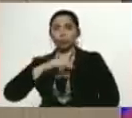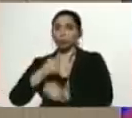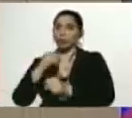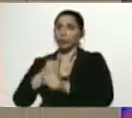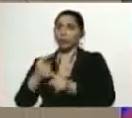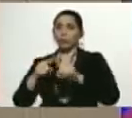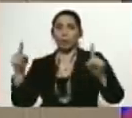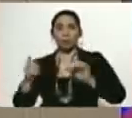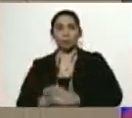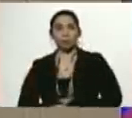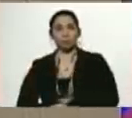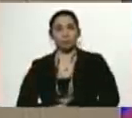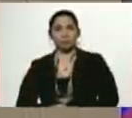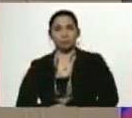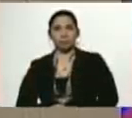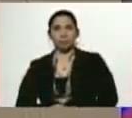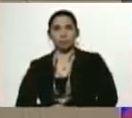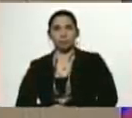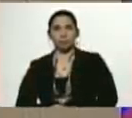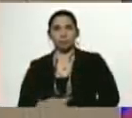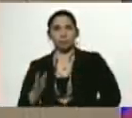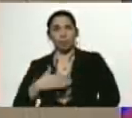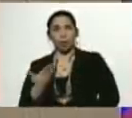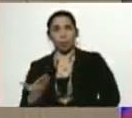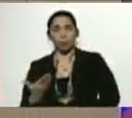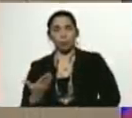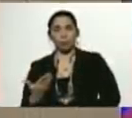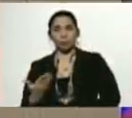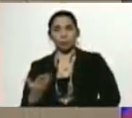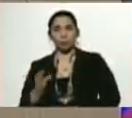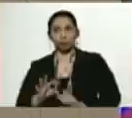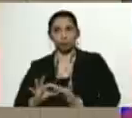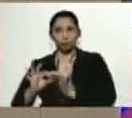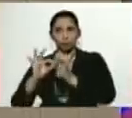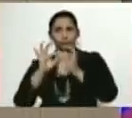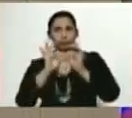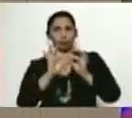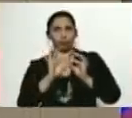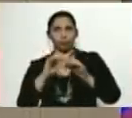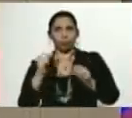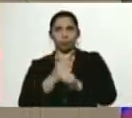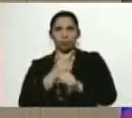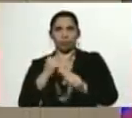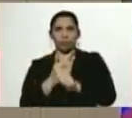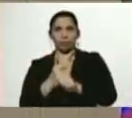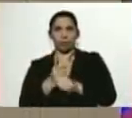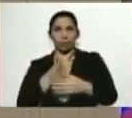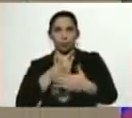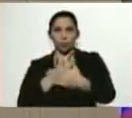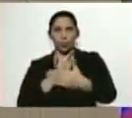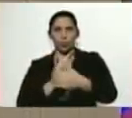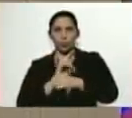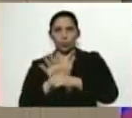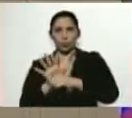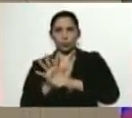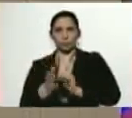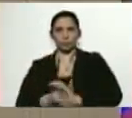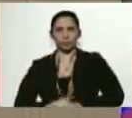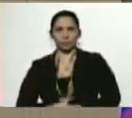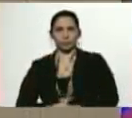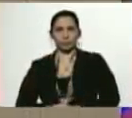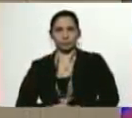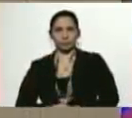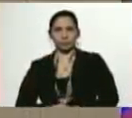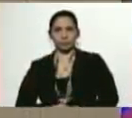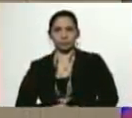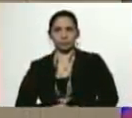que podamos de manera mancomunada trabajar contra la pandemia de